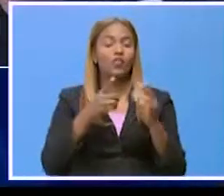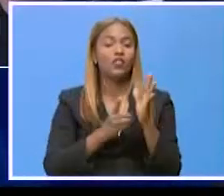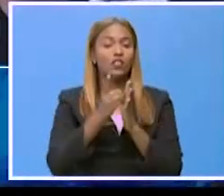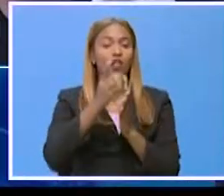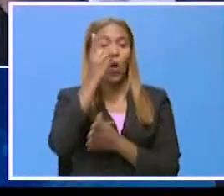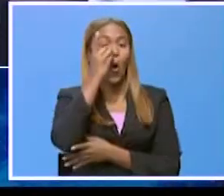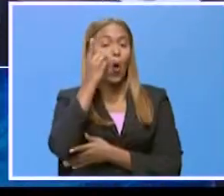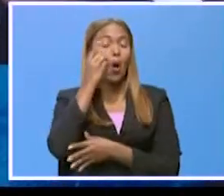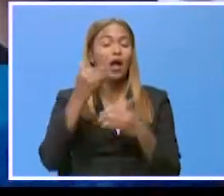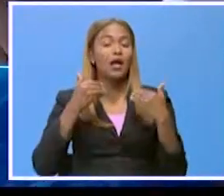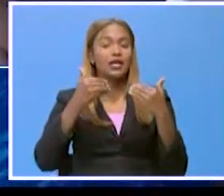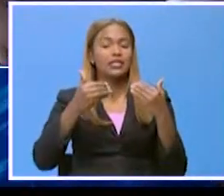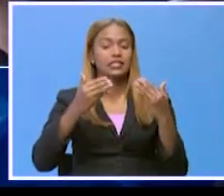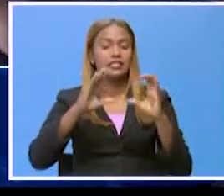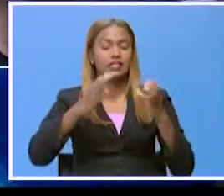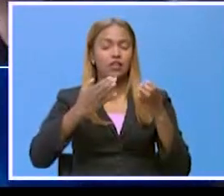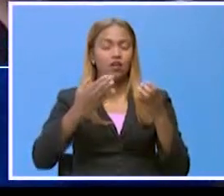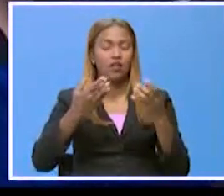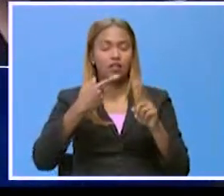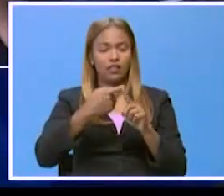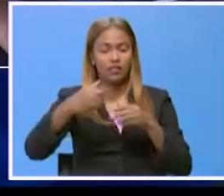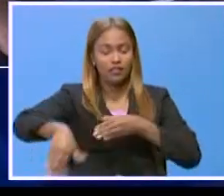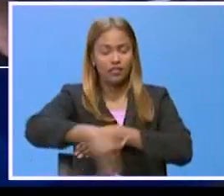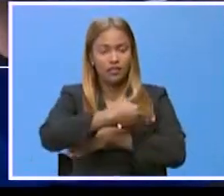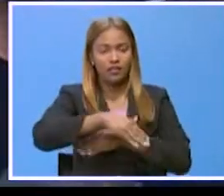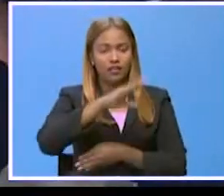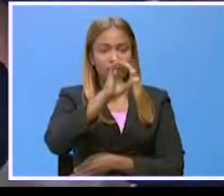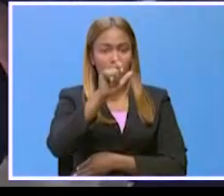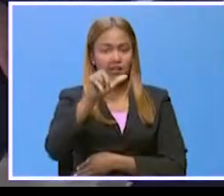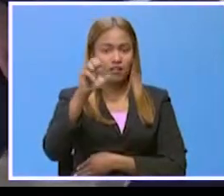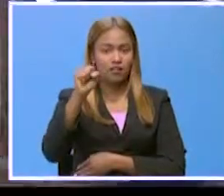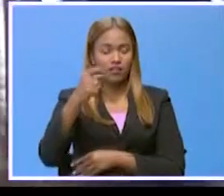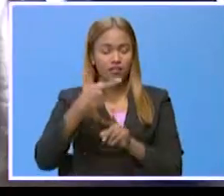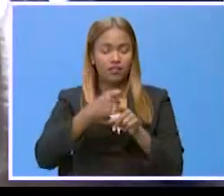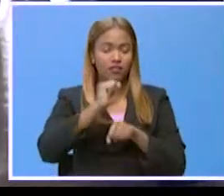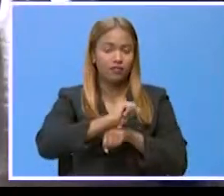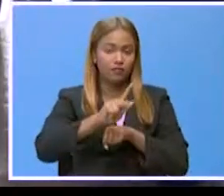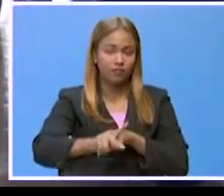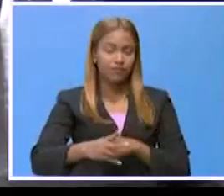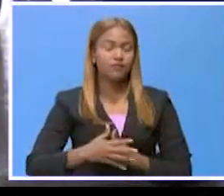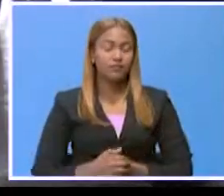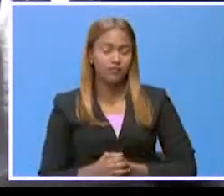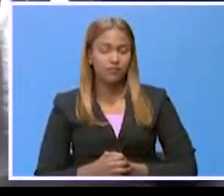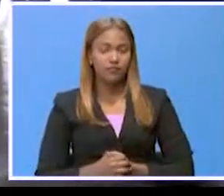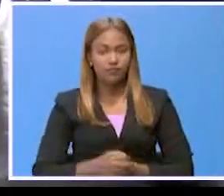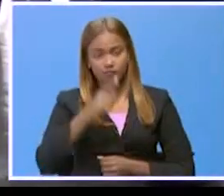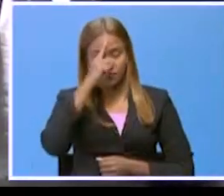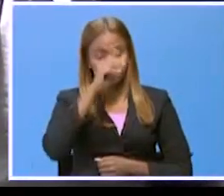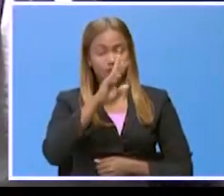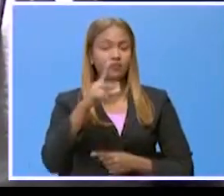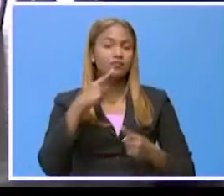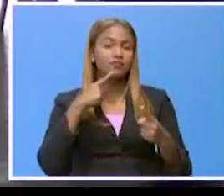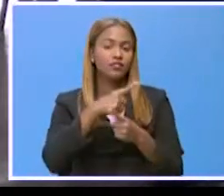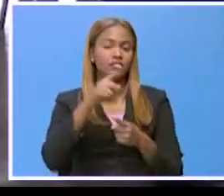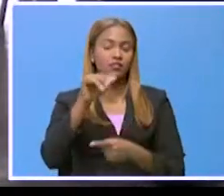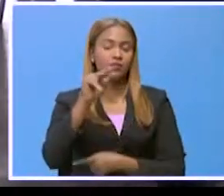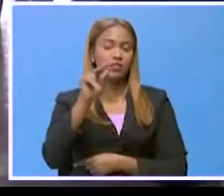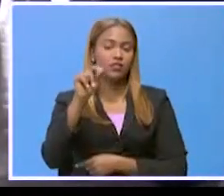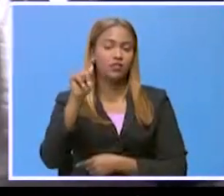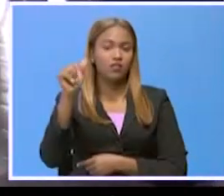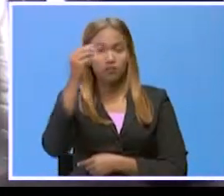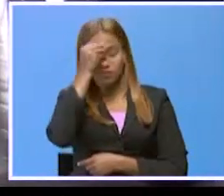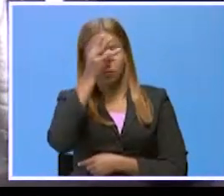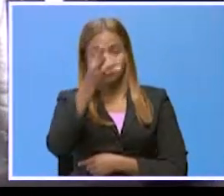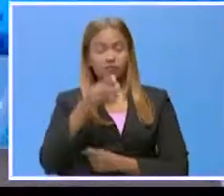se realizó en el salón multiusos de la avenida charles de gaulle en sabana perdida para cuatro red de noticias ramón santana